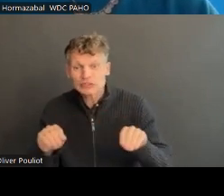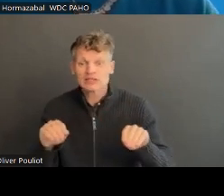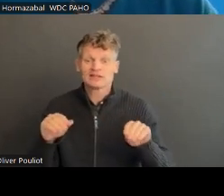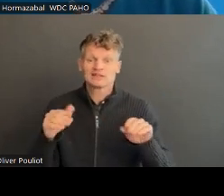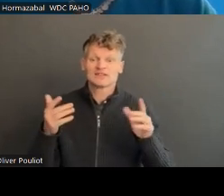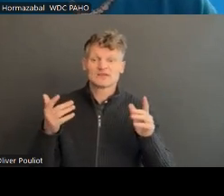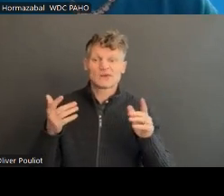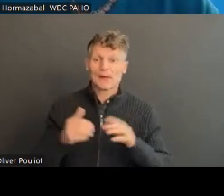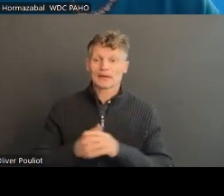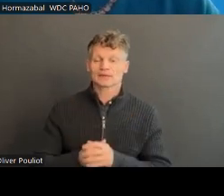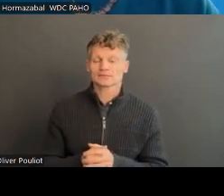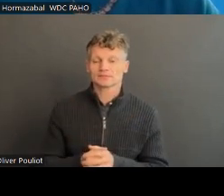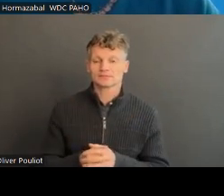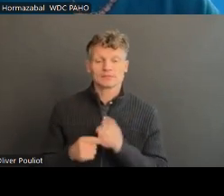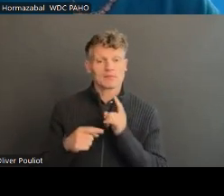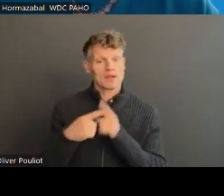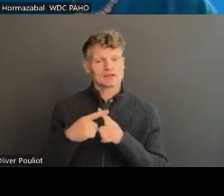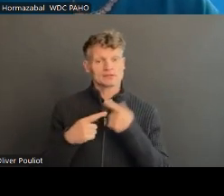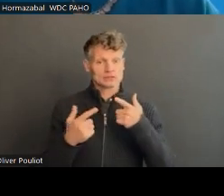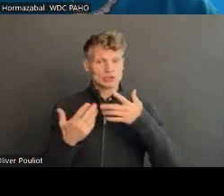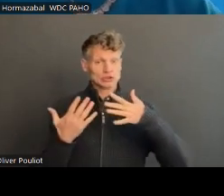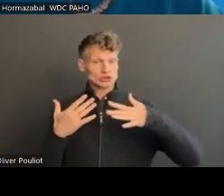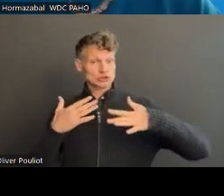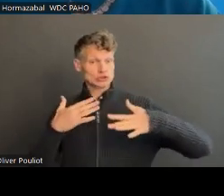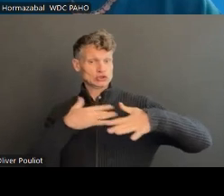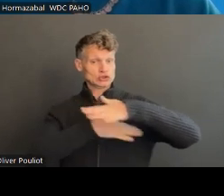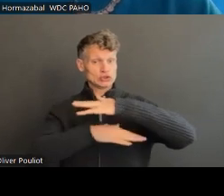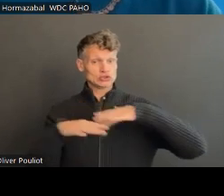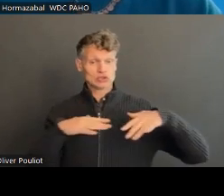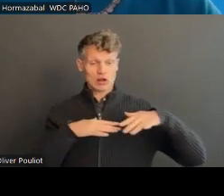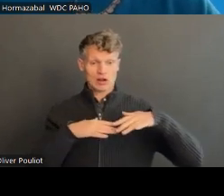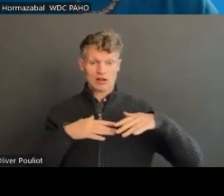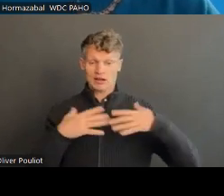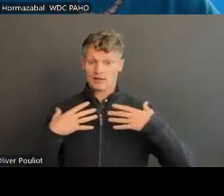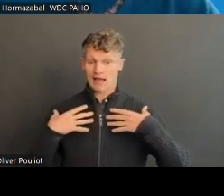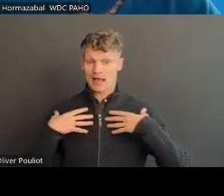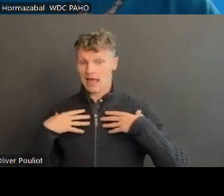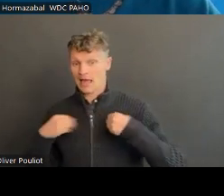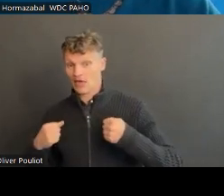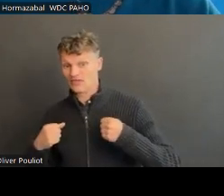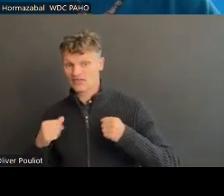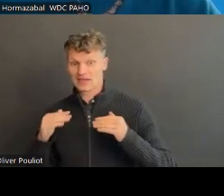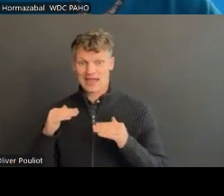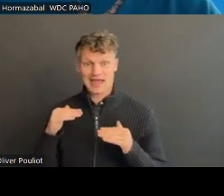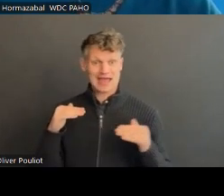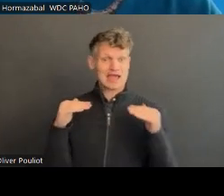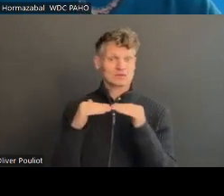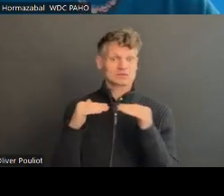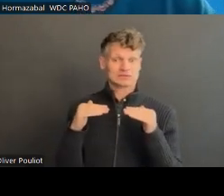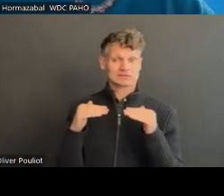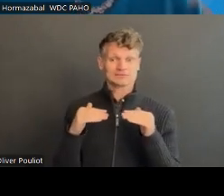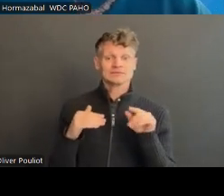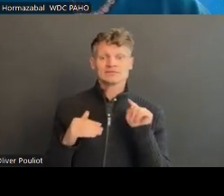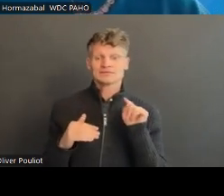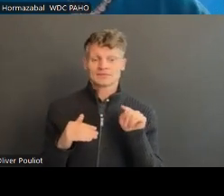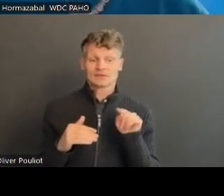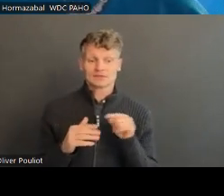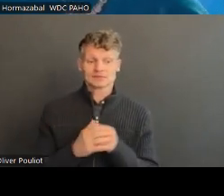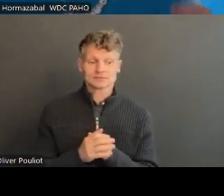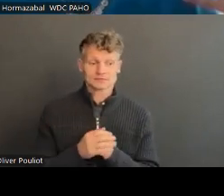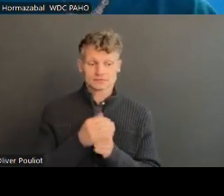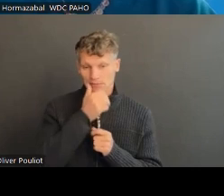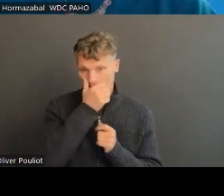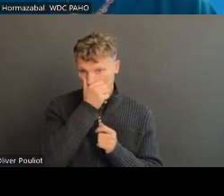también la eficacia de nuestras intervenciones y por ende la eficacia de los programas que se impulsan. Al mismo tiempo,